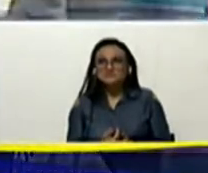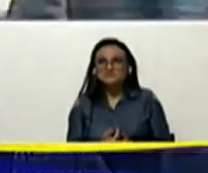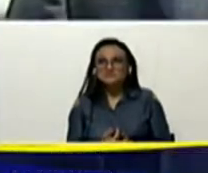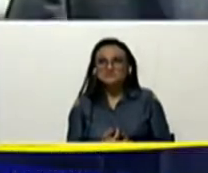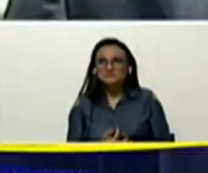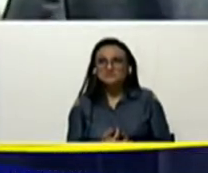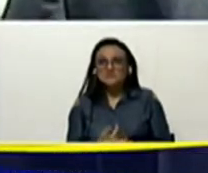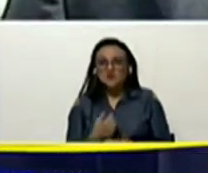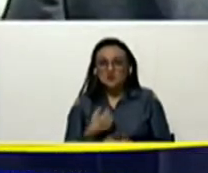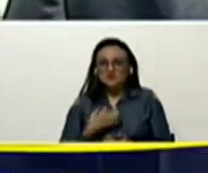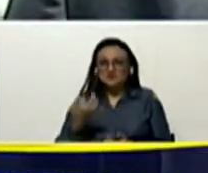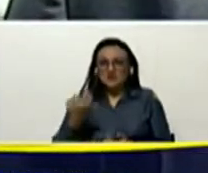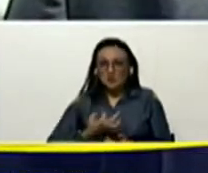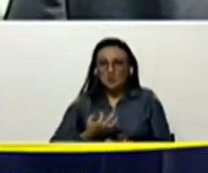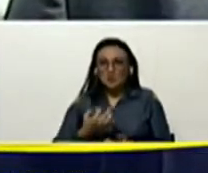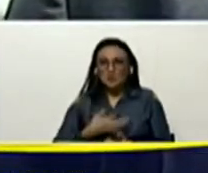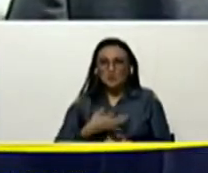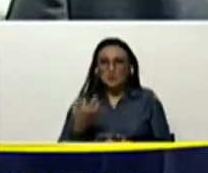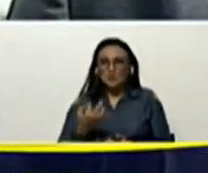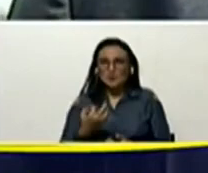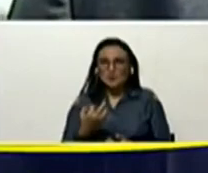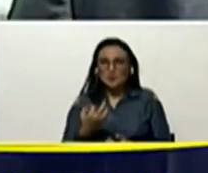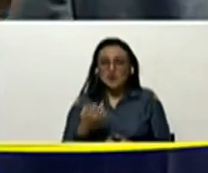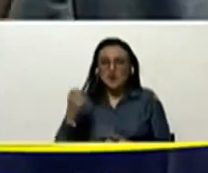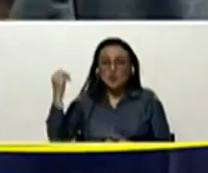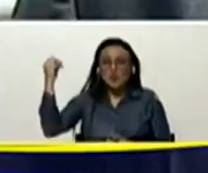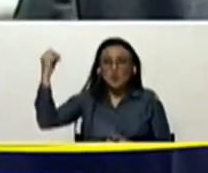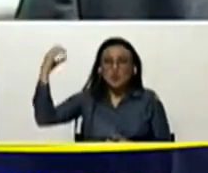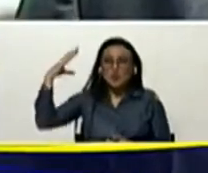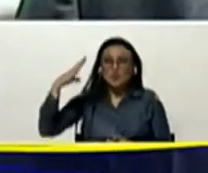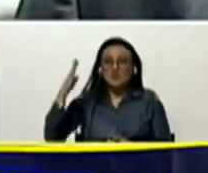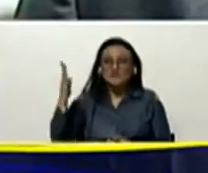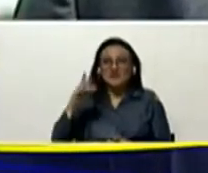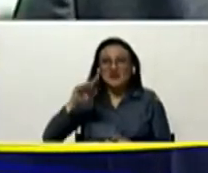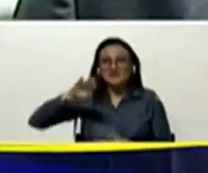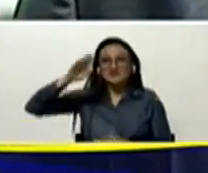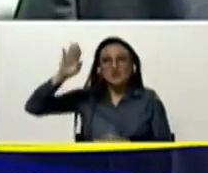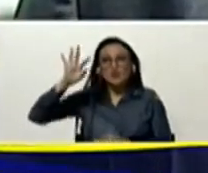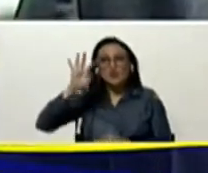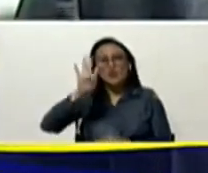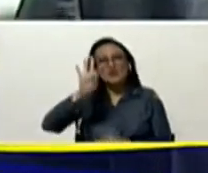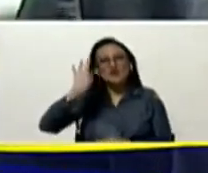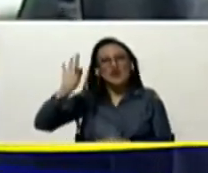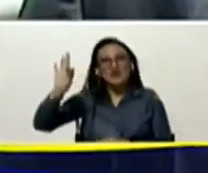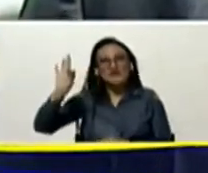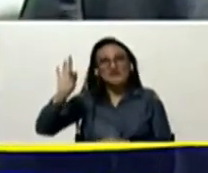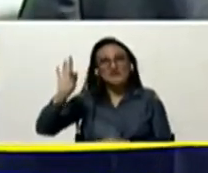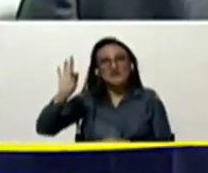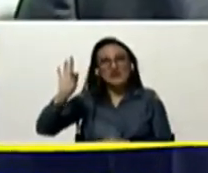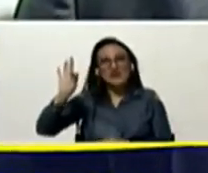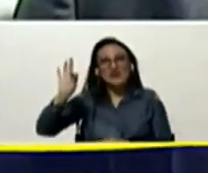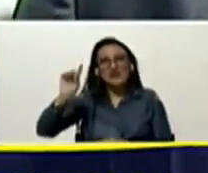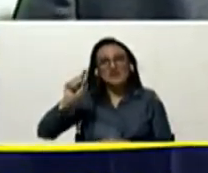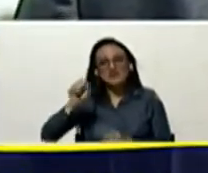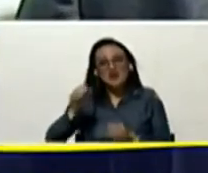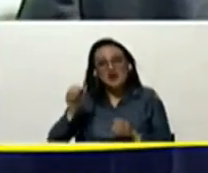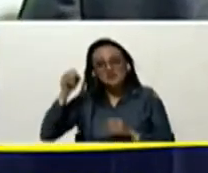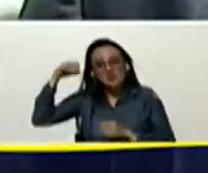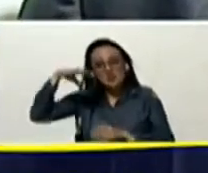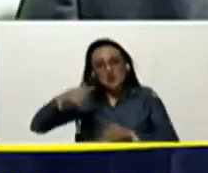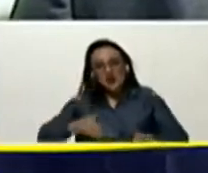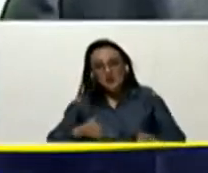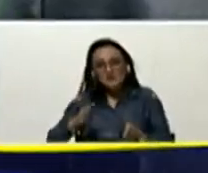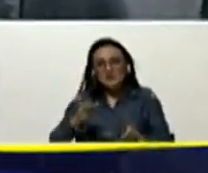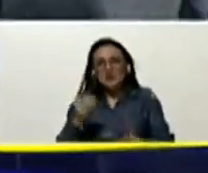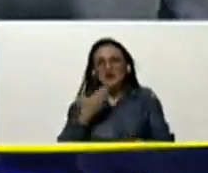yo estoy seguro que la luz que viene del cuartel de la montaña te va a alumbrar el camino. Muchas